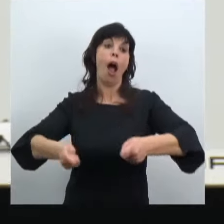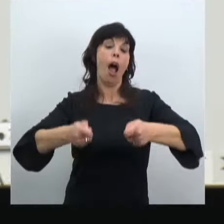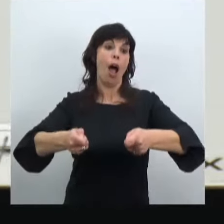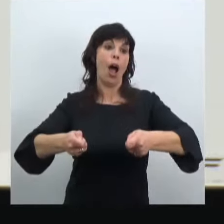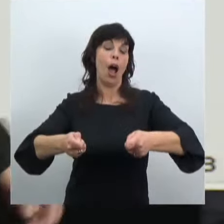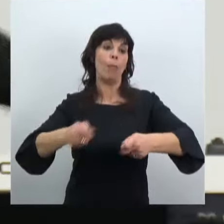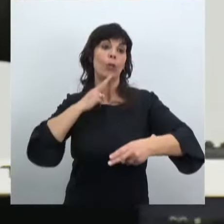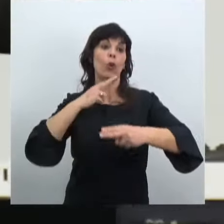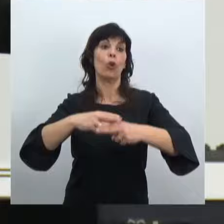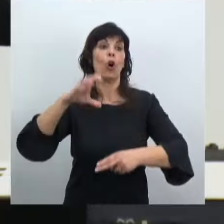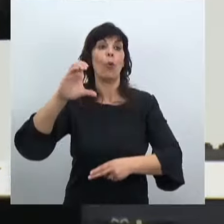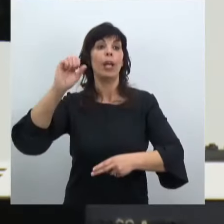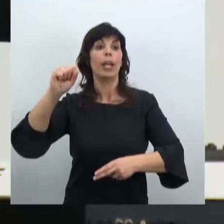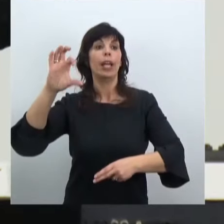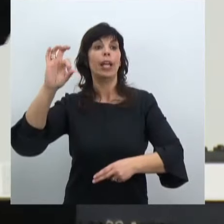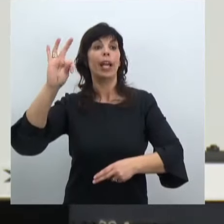O estabas ya de pie. Muy bien, ponte.